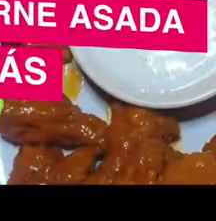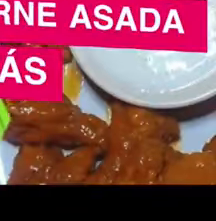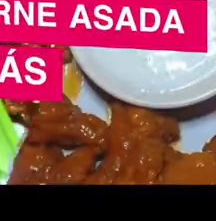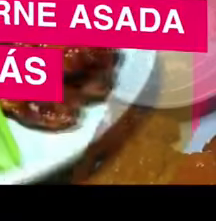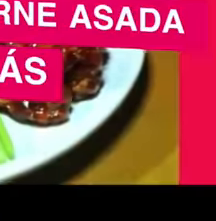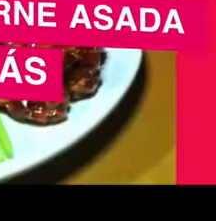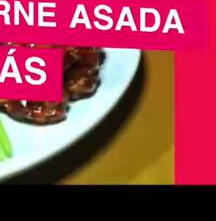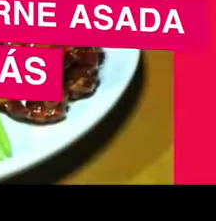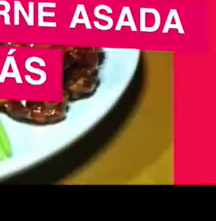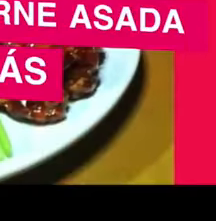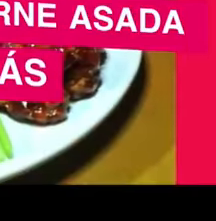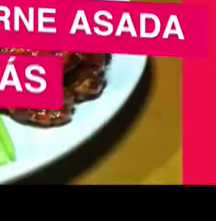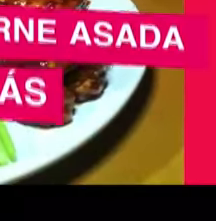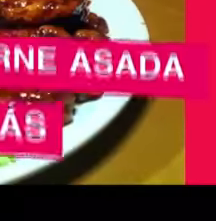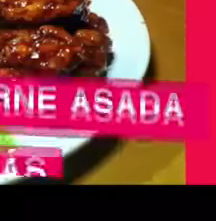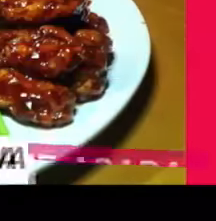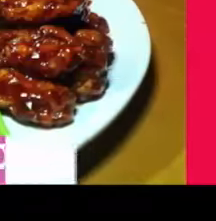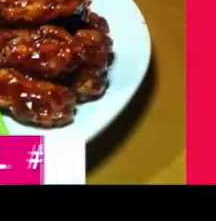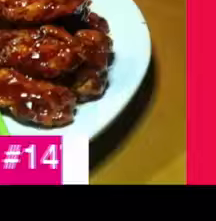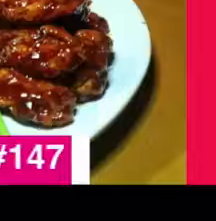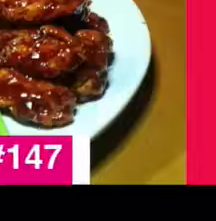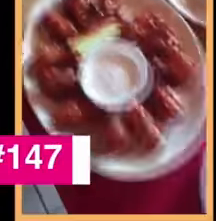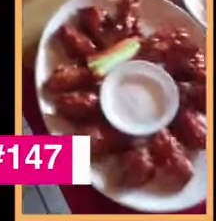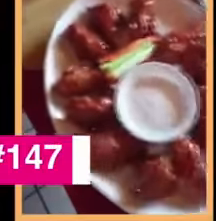asada, tortas y algo más.